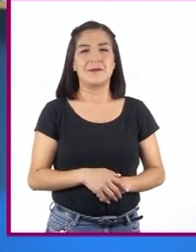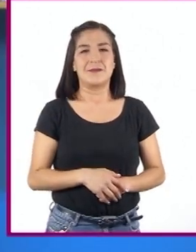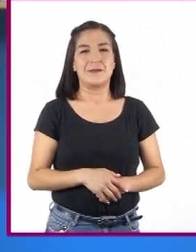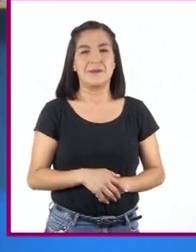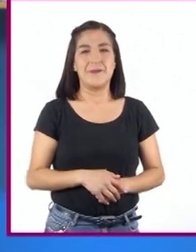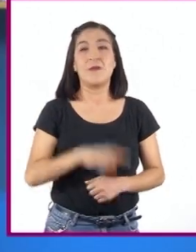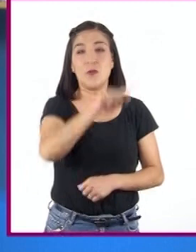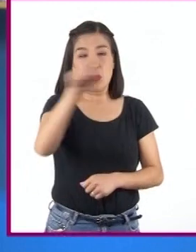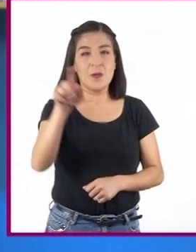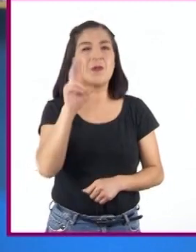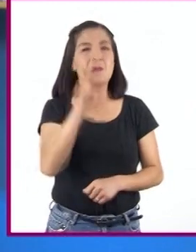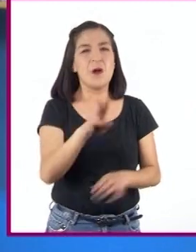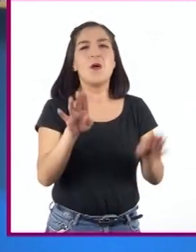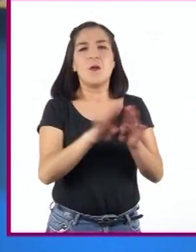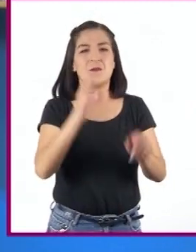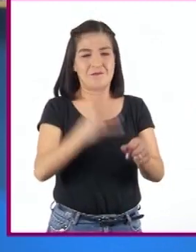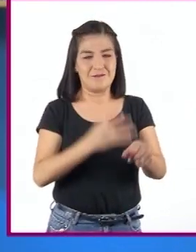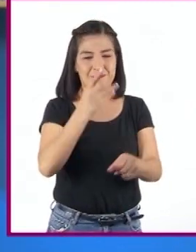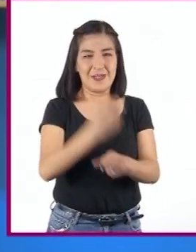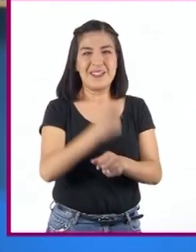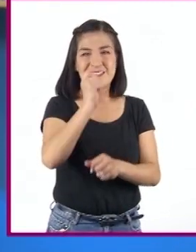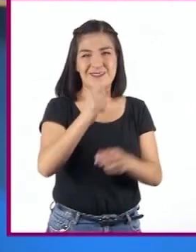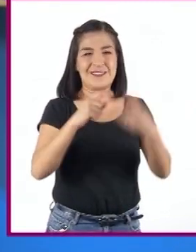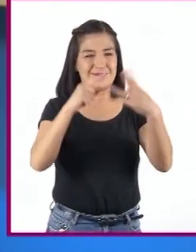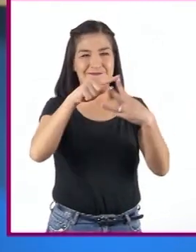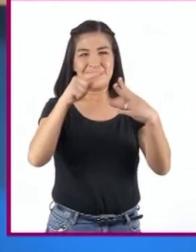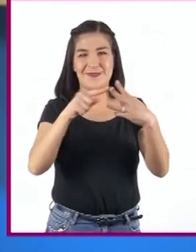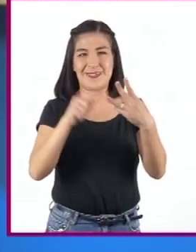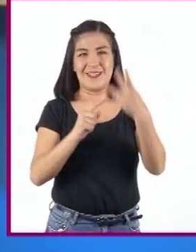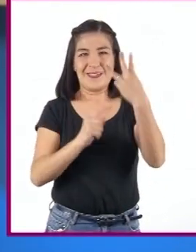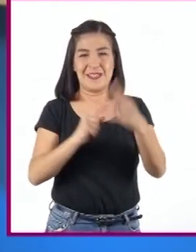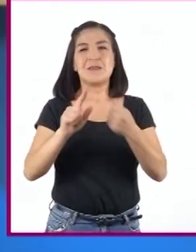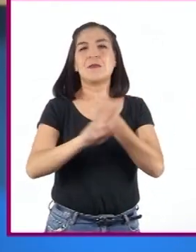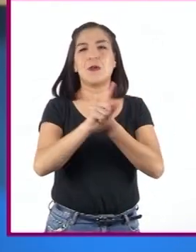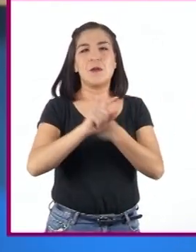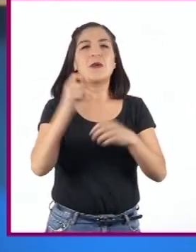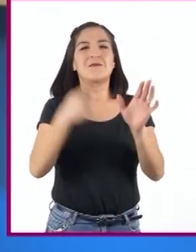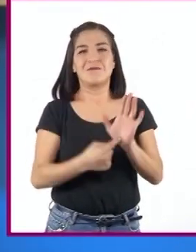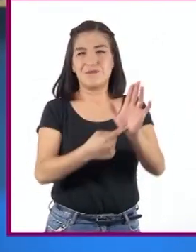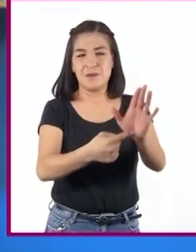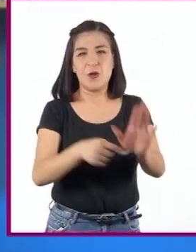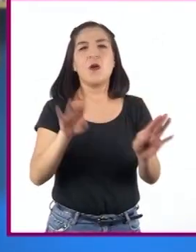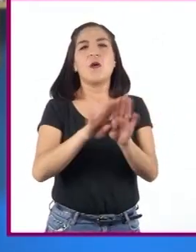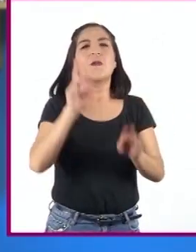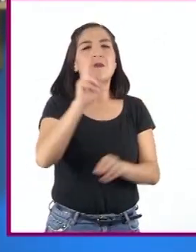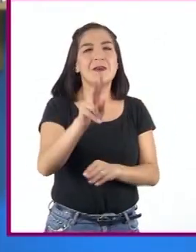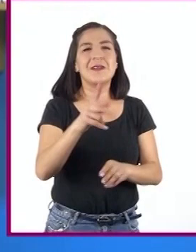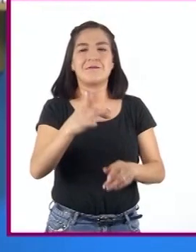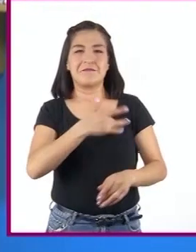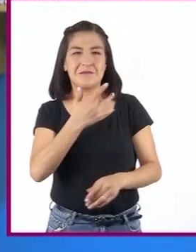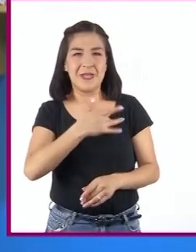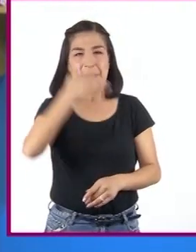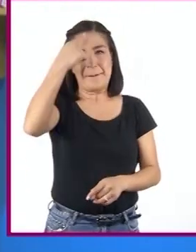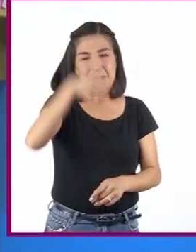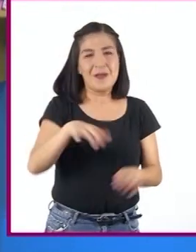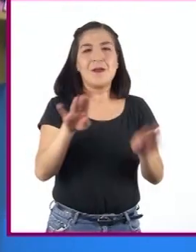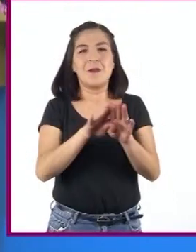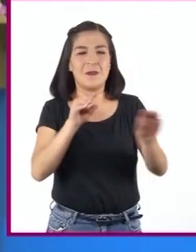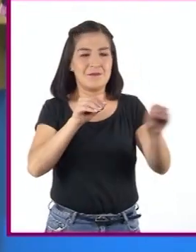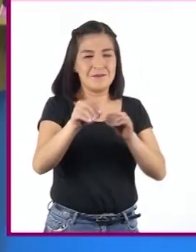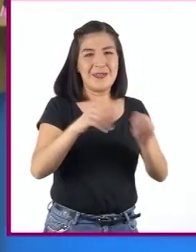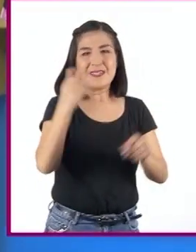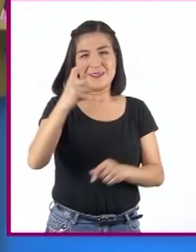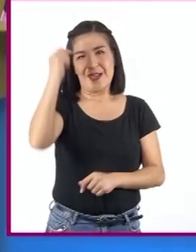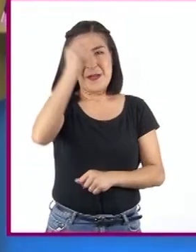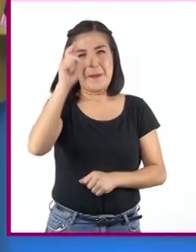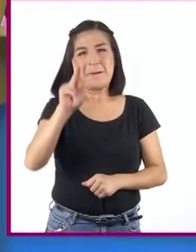Tengan en cuenta que las soluciones a los 3 problemas que les hemos presentado evidencian la conveniencia de saber involucrar el teorema